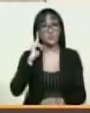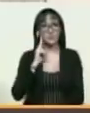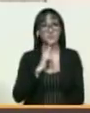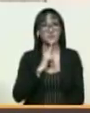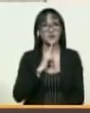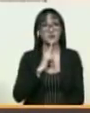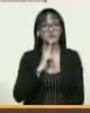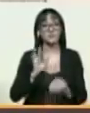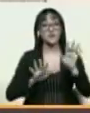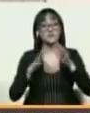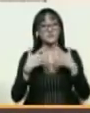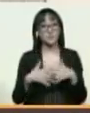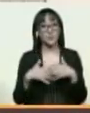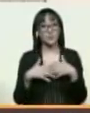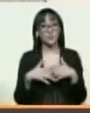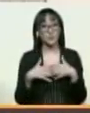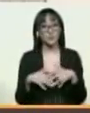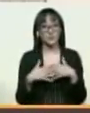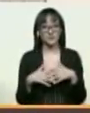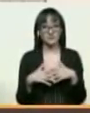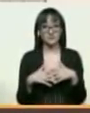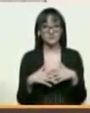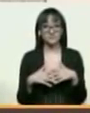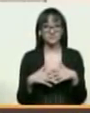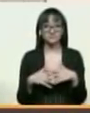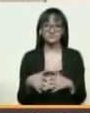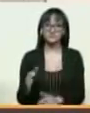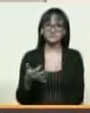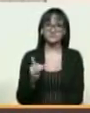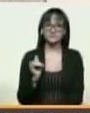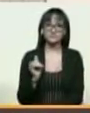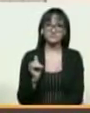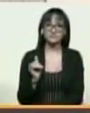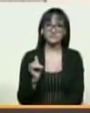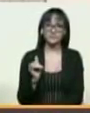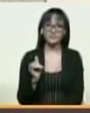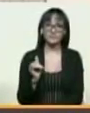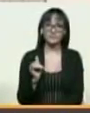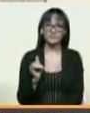Bolivariana y de los 15 motores productivos. Tenemos ya